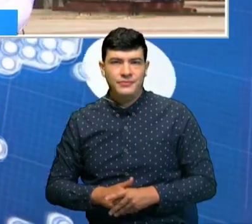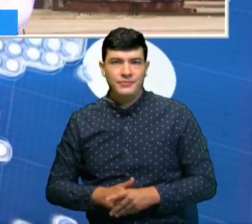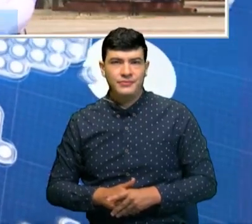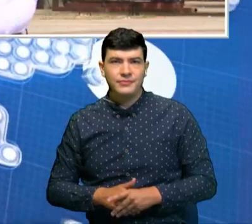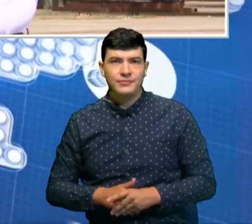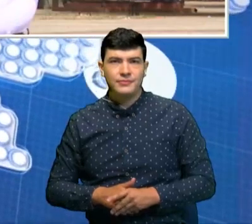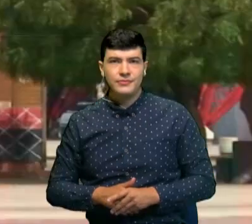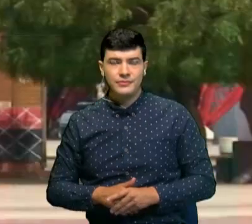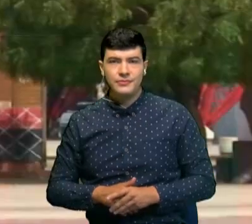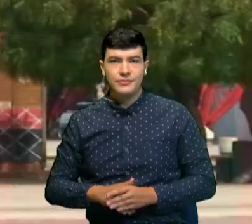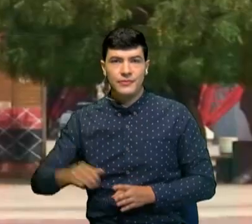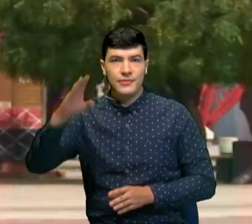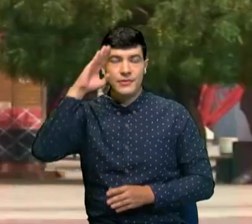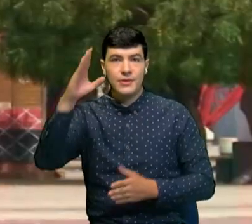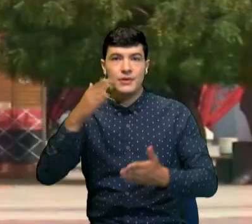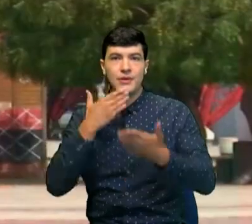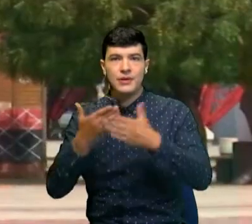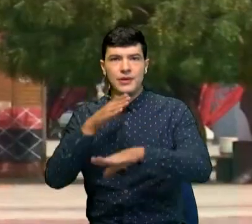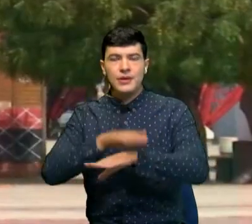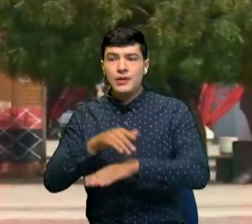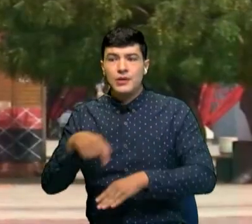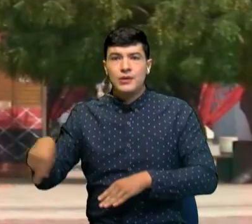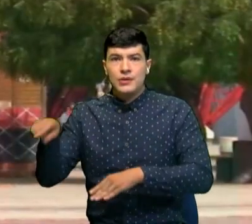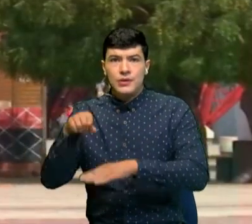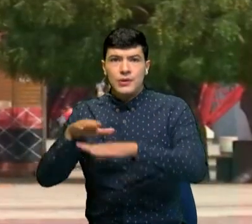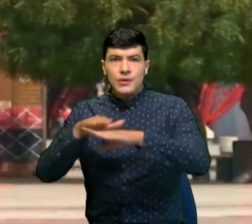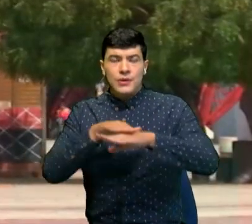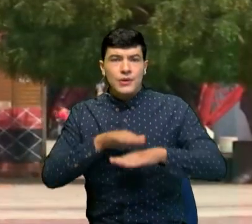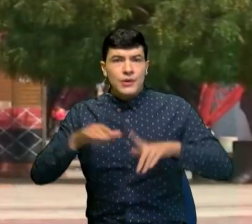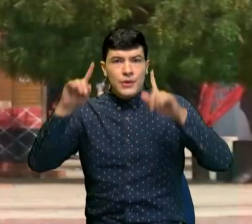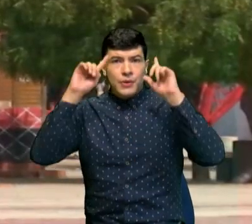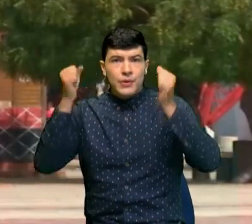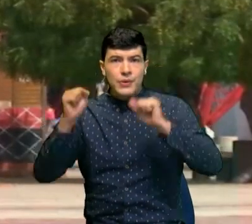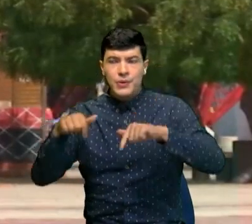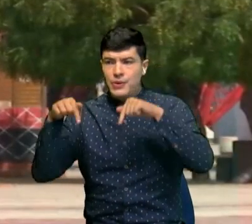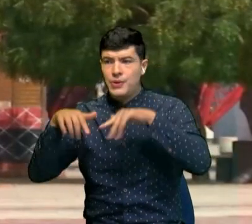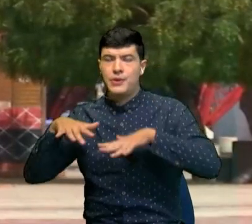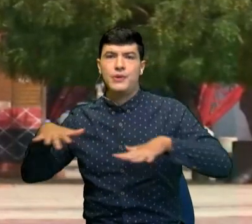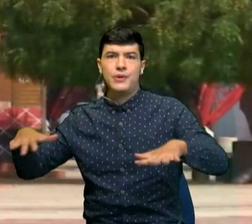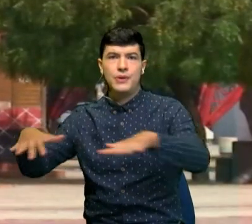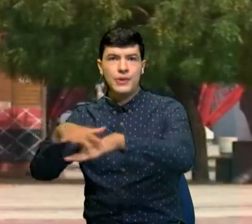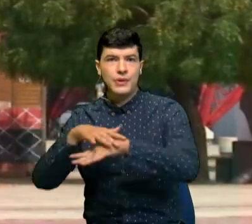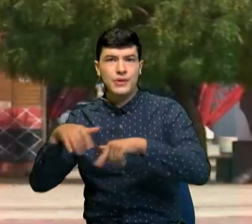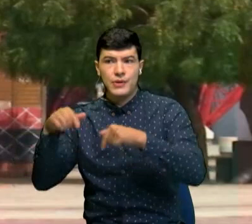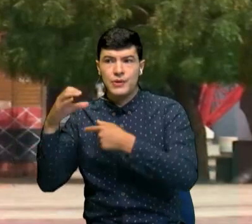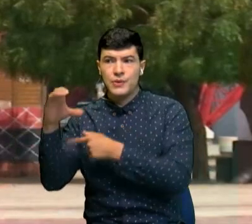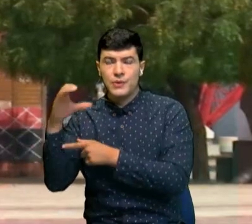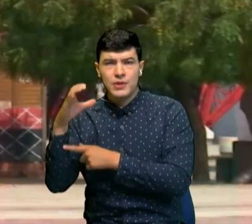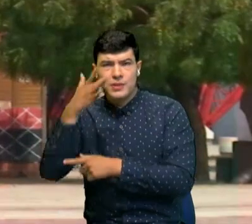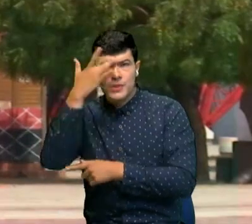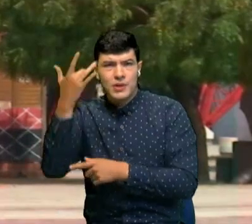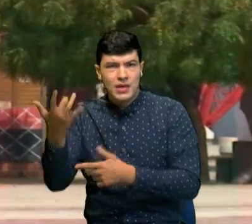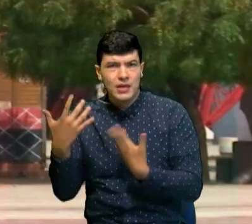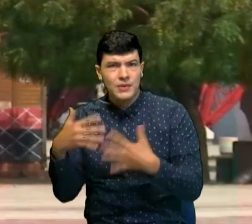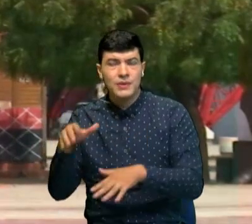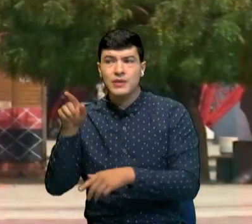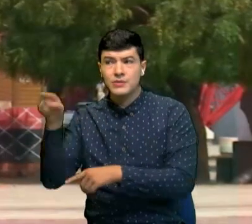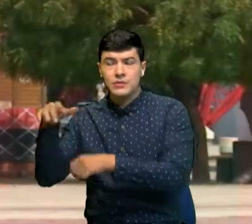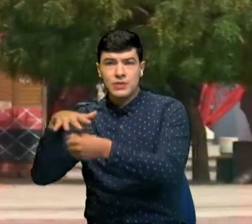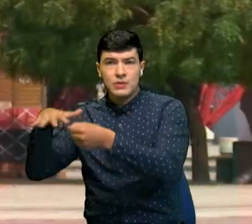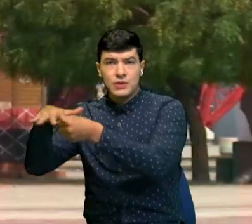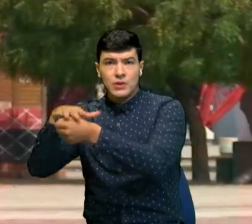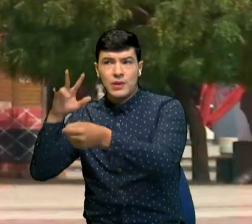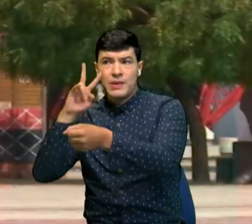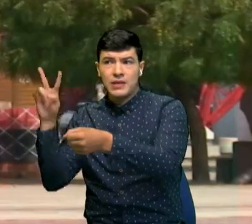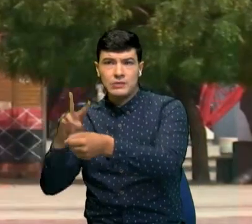hola muy buenas tardes pues este anuncio causa preocupación aquí en la zona de frontera teniendo en cuenta que todo lo que repercuta en